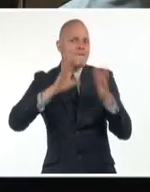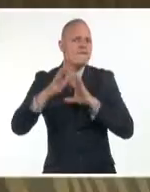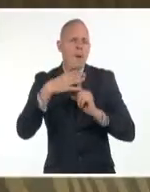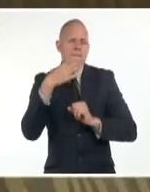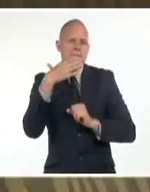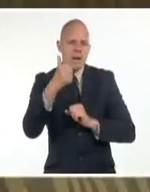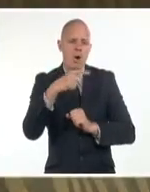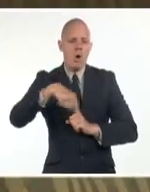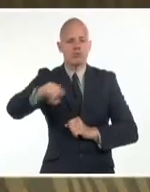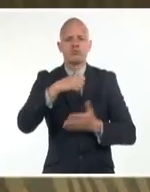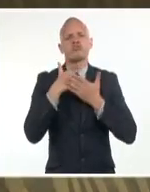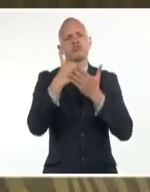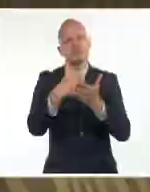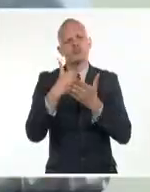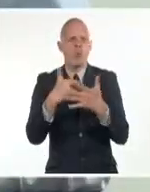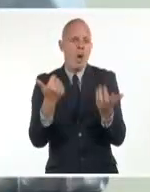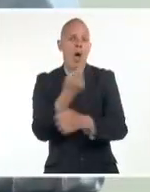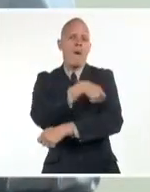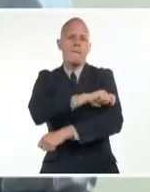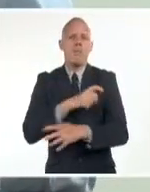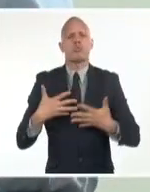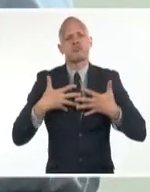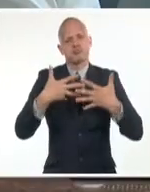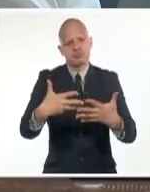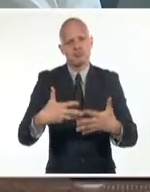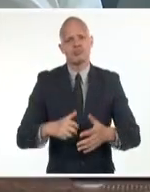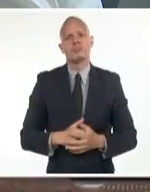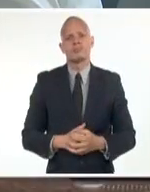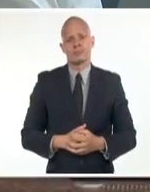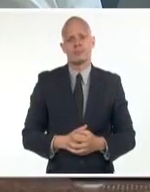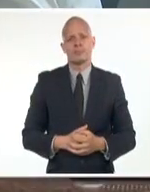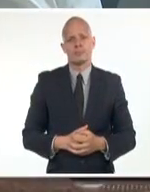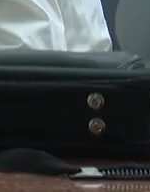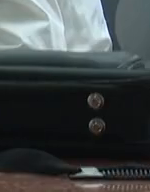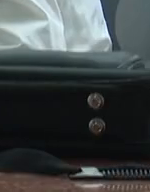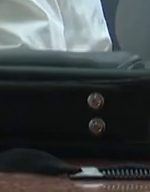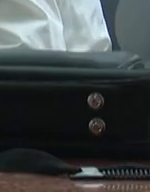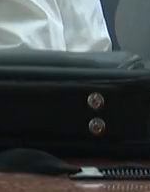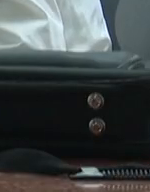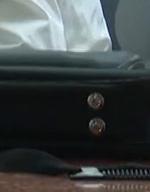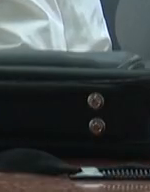social. Desde Artemisa, Alexander Sosa y José Luis Guía, Sistema Informativo de la Televisión Cubana.